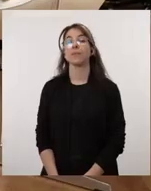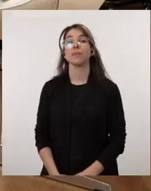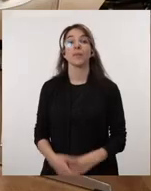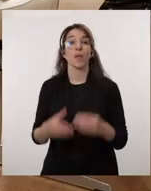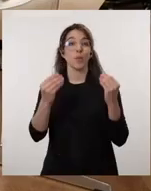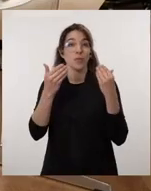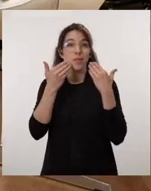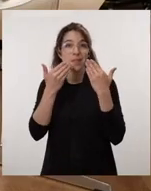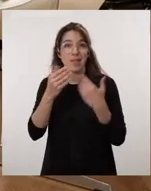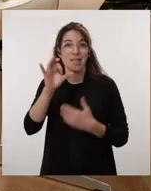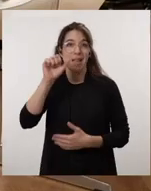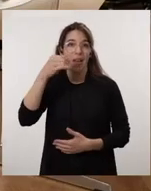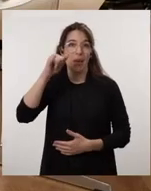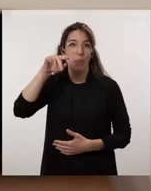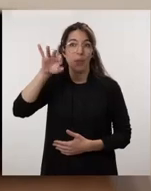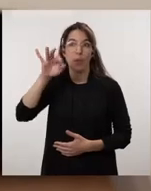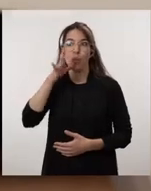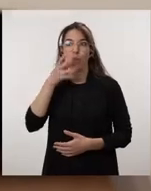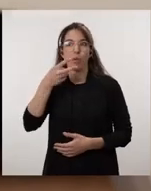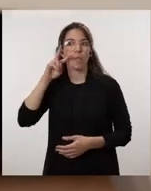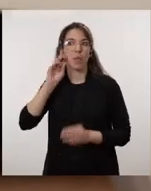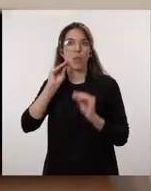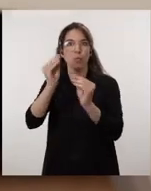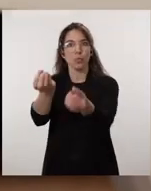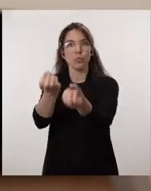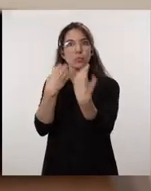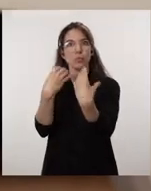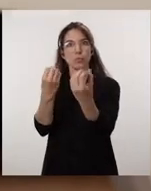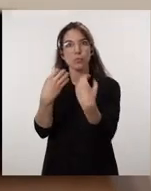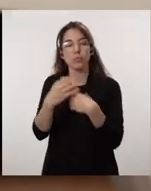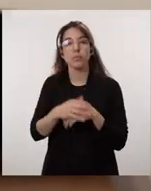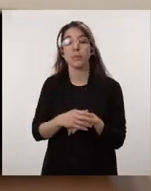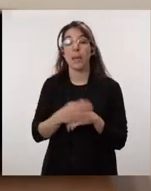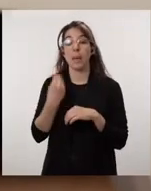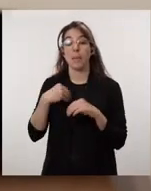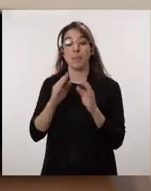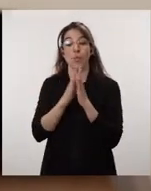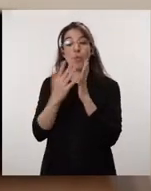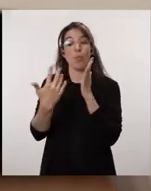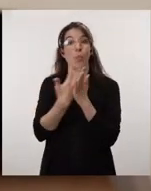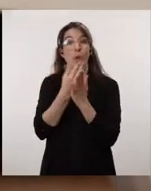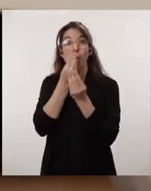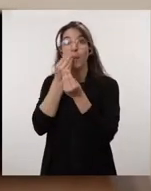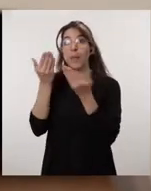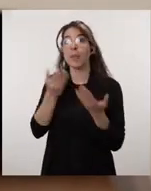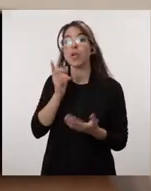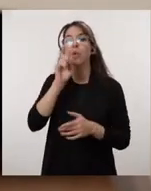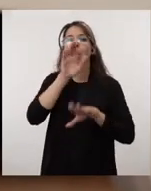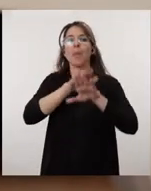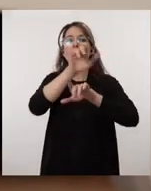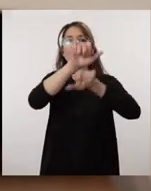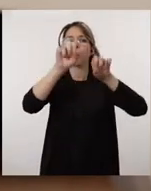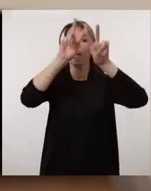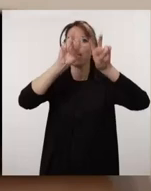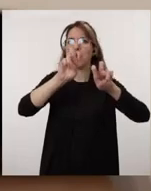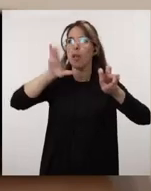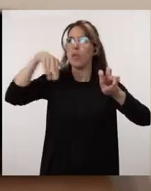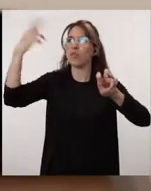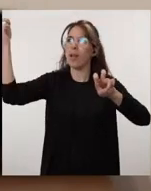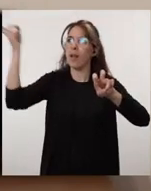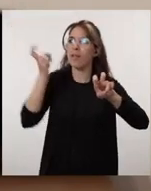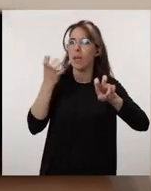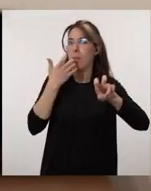muchas gracias a vino por ese testimonio el manual de bienvenida no es sólo para investigadores extranjeros